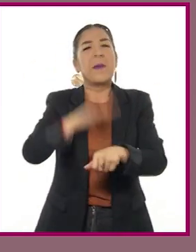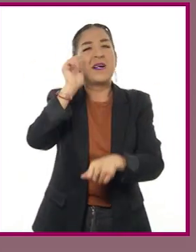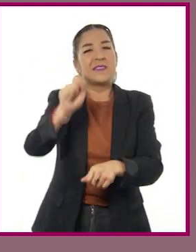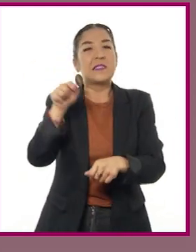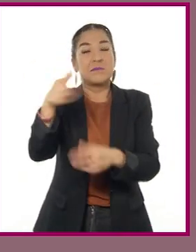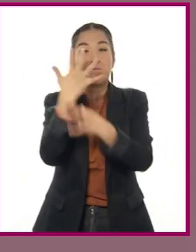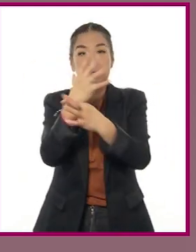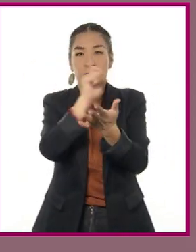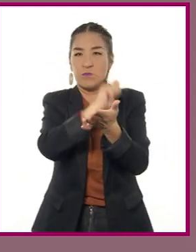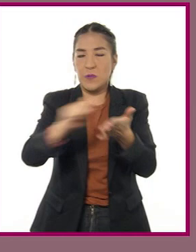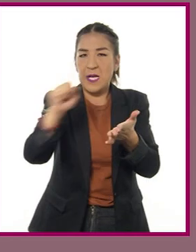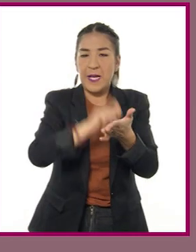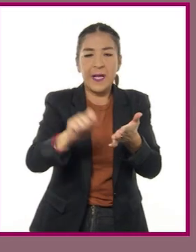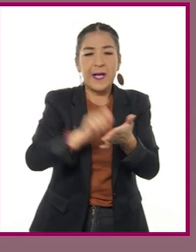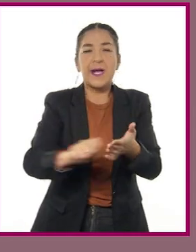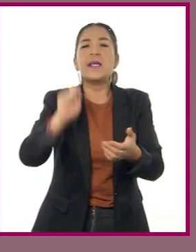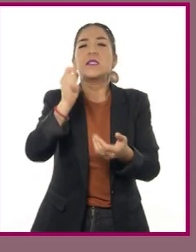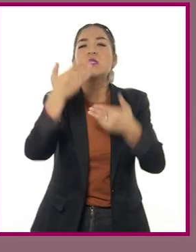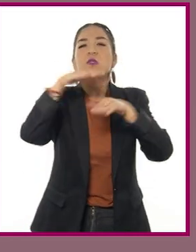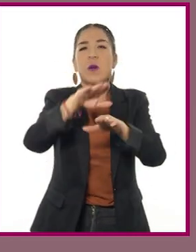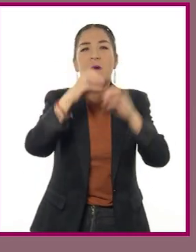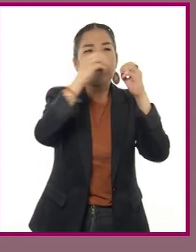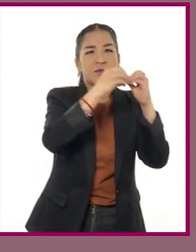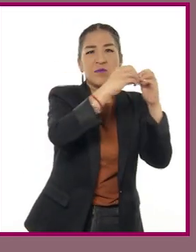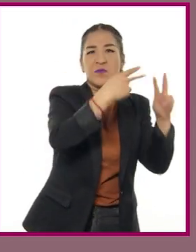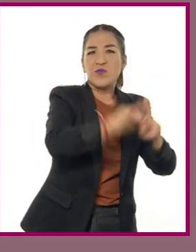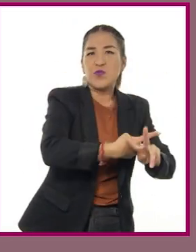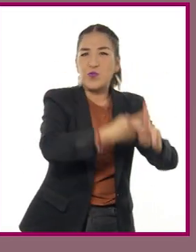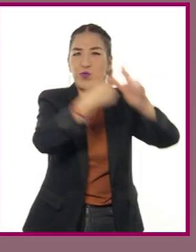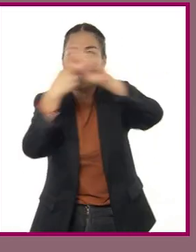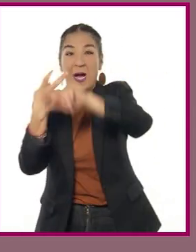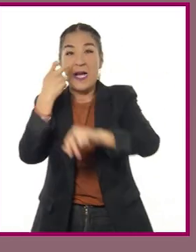que escribió debido a la presencia de un cometa que apareció en